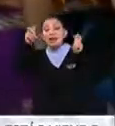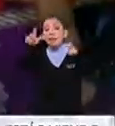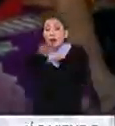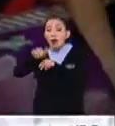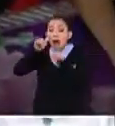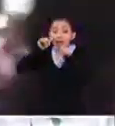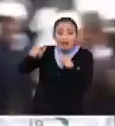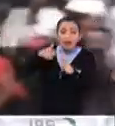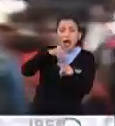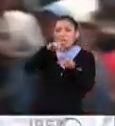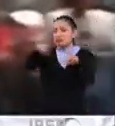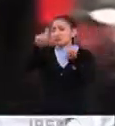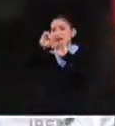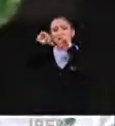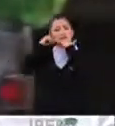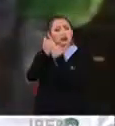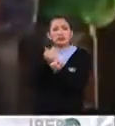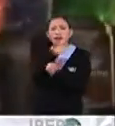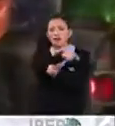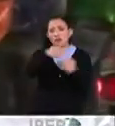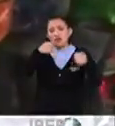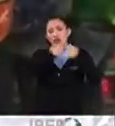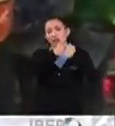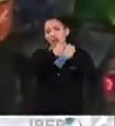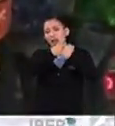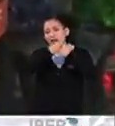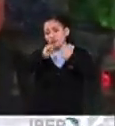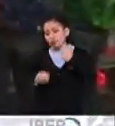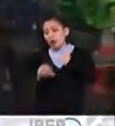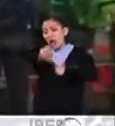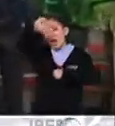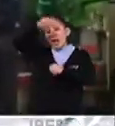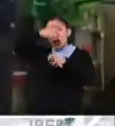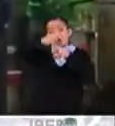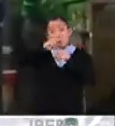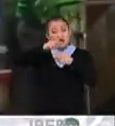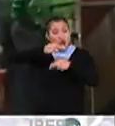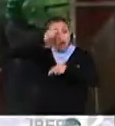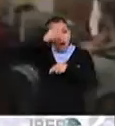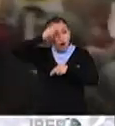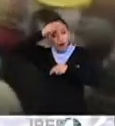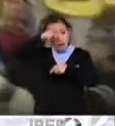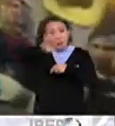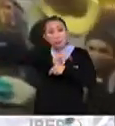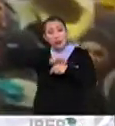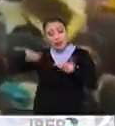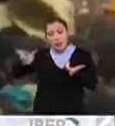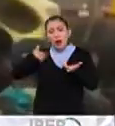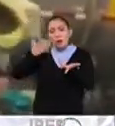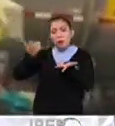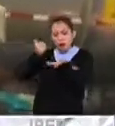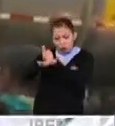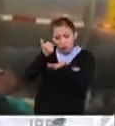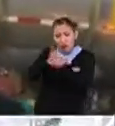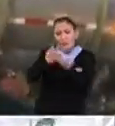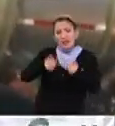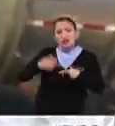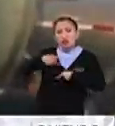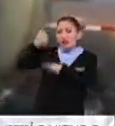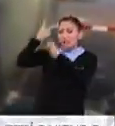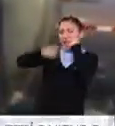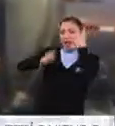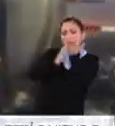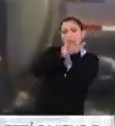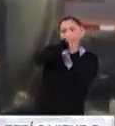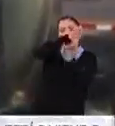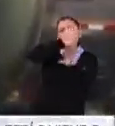ya hay muchas asociaciones desde la frontera sur hasta la frontera norte que pueden y que ayudan que el paso del migrante sea